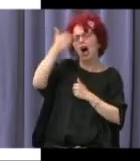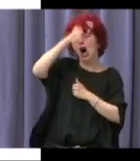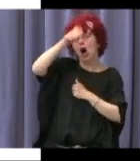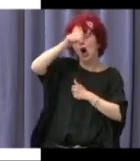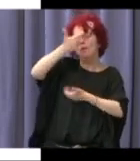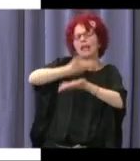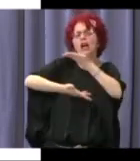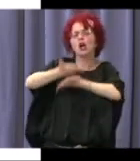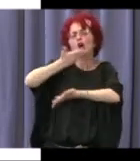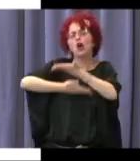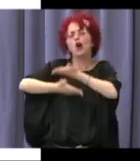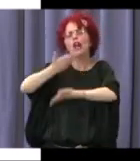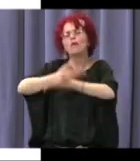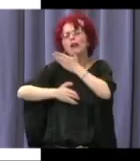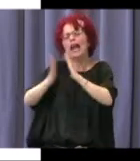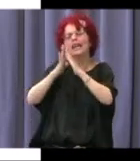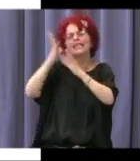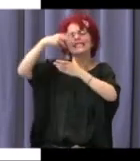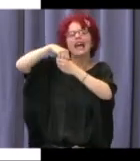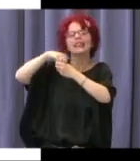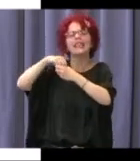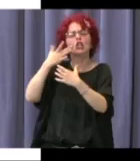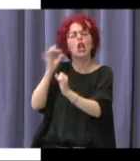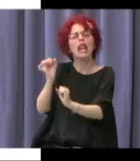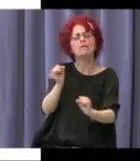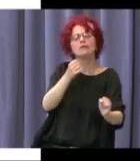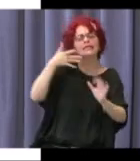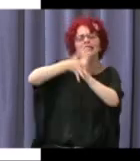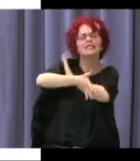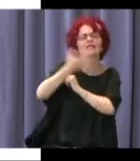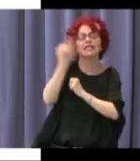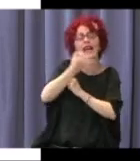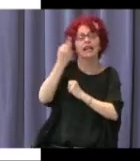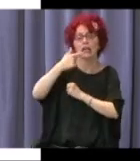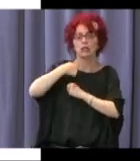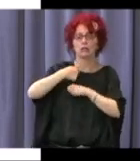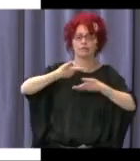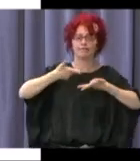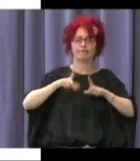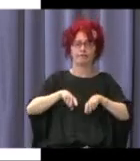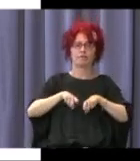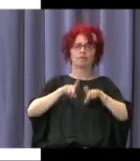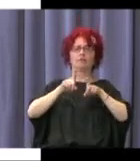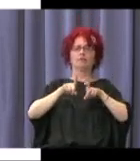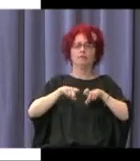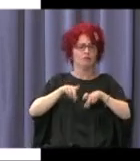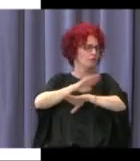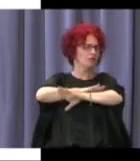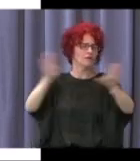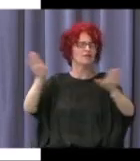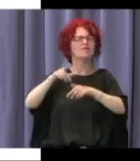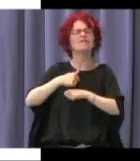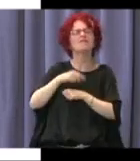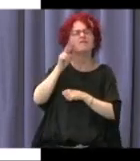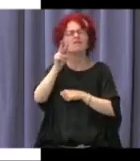Levantar los pies cuando su mujer pasa la aspiradora. Que los hombres no valen para nada. ¿Por qué son mejores las pilas que el hombre? Porque al menos las pilas tienen